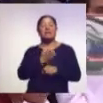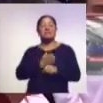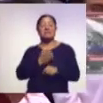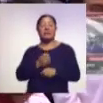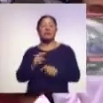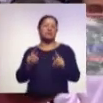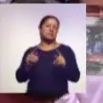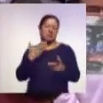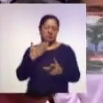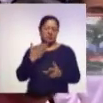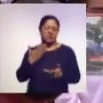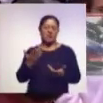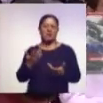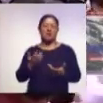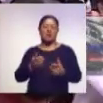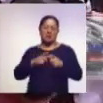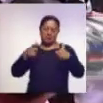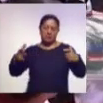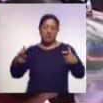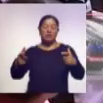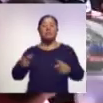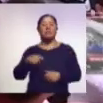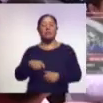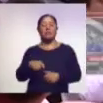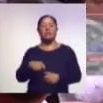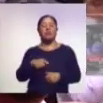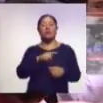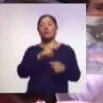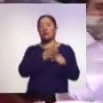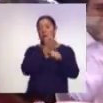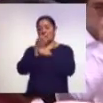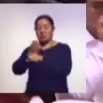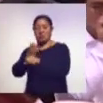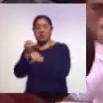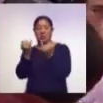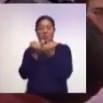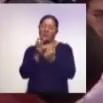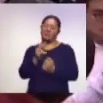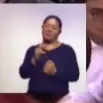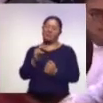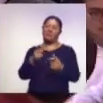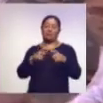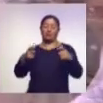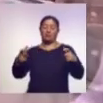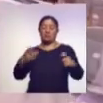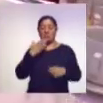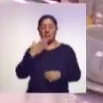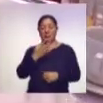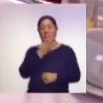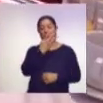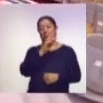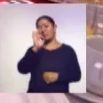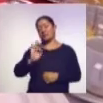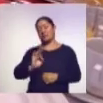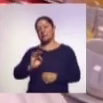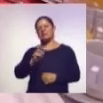todos los estados están creciendo y estamos creciendo a un ritmo notable. crecemos a 4%.